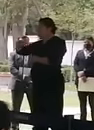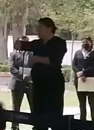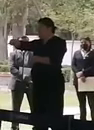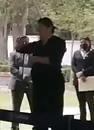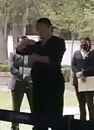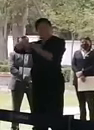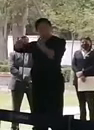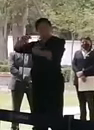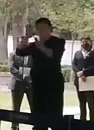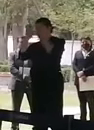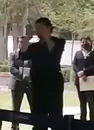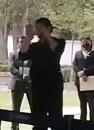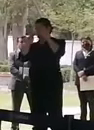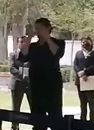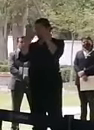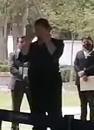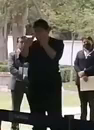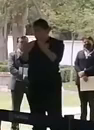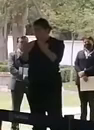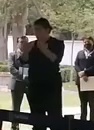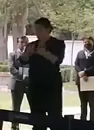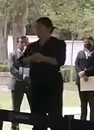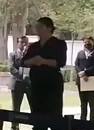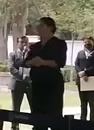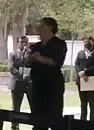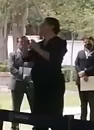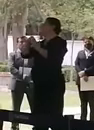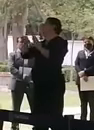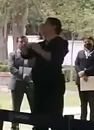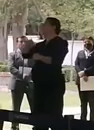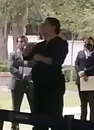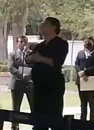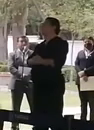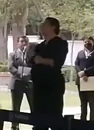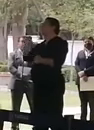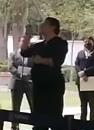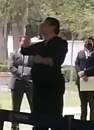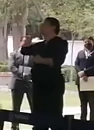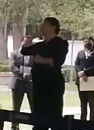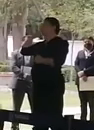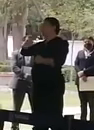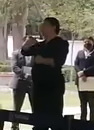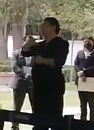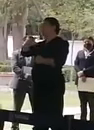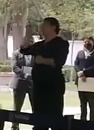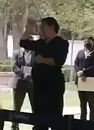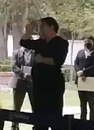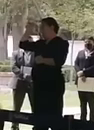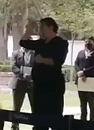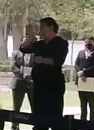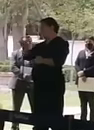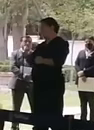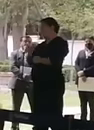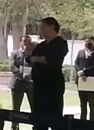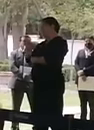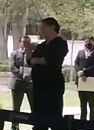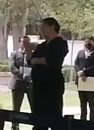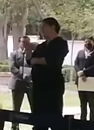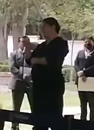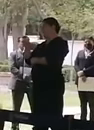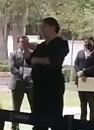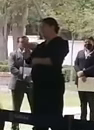Por ejemplo, lo que pasó en Chihuahua con los padres jesuitas, donde en el altar